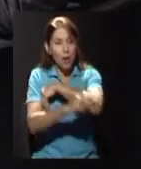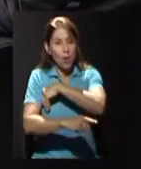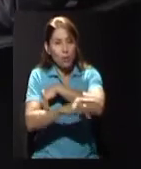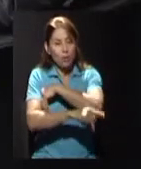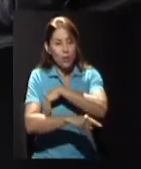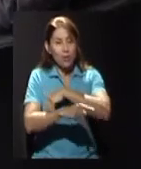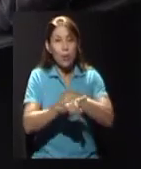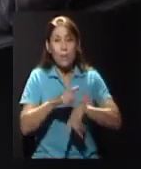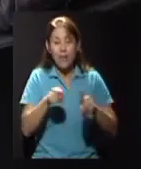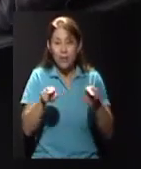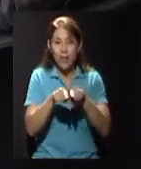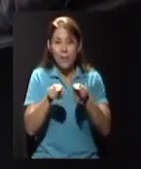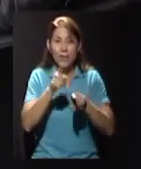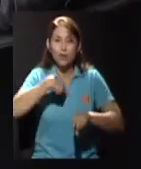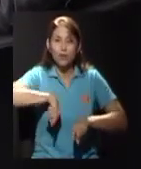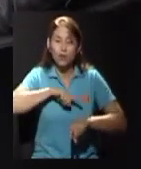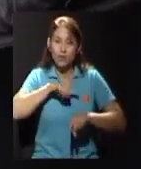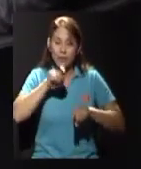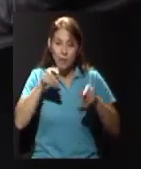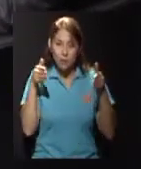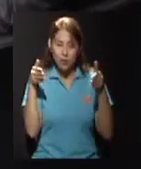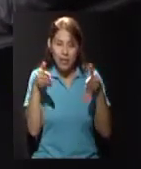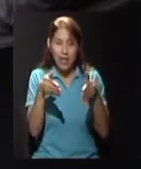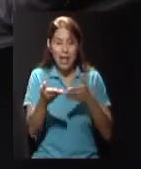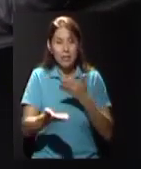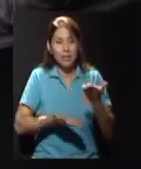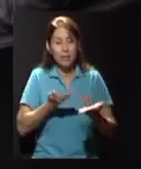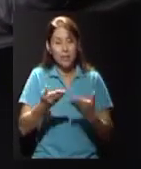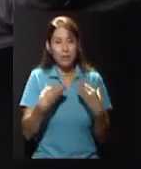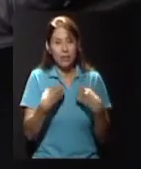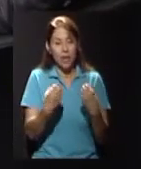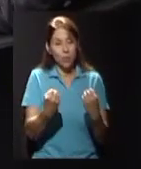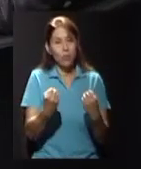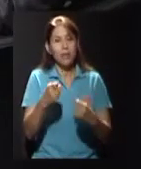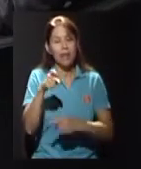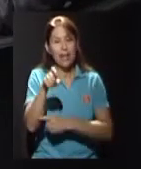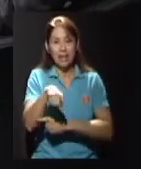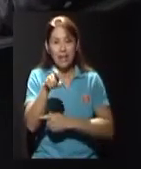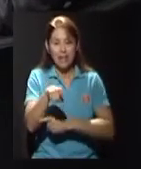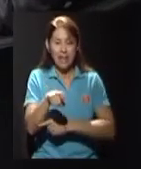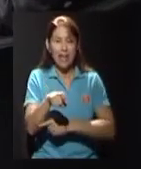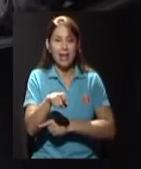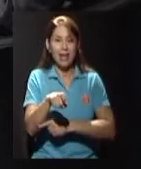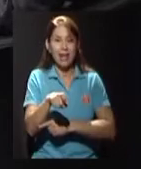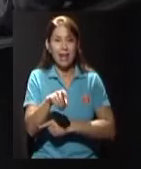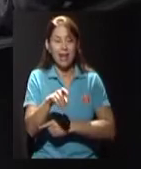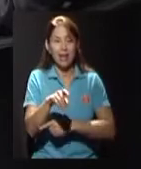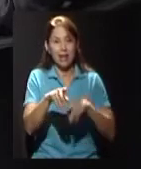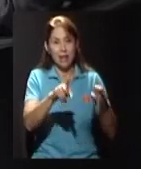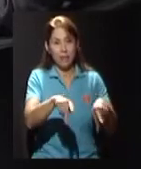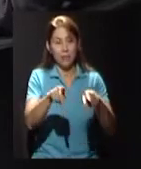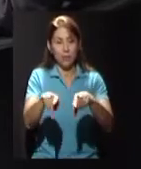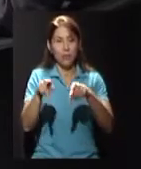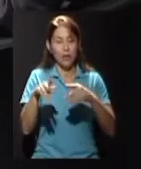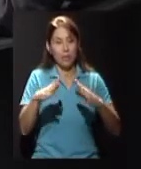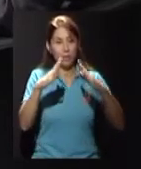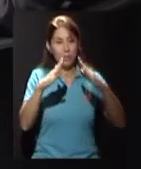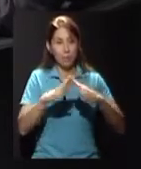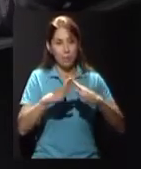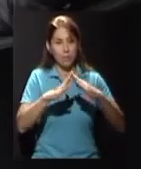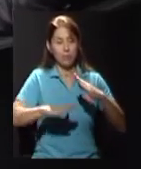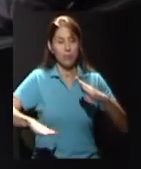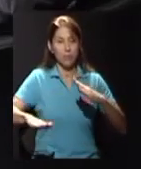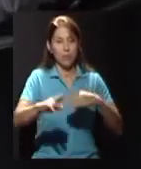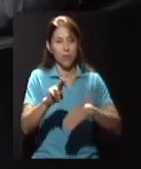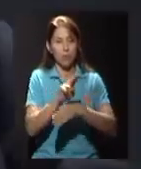orientarlo también a los servicios de salud que tanto requiere nuestra población y los usuarios de nuestro